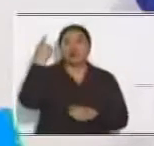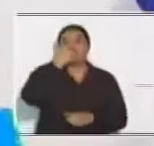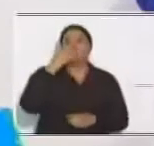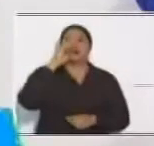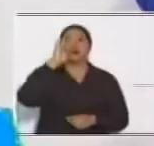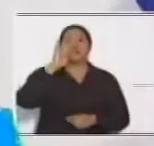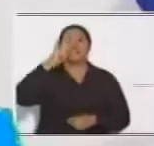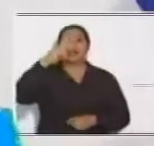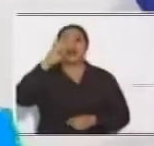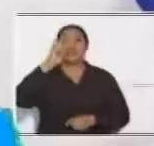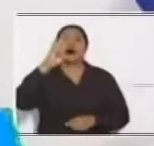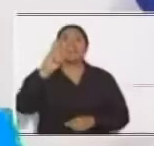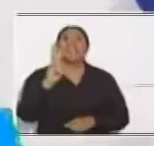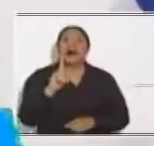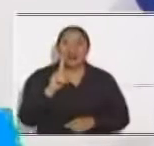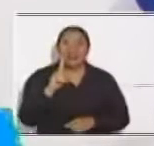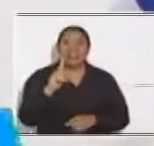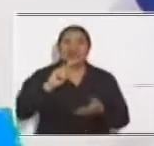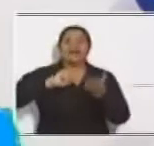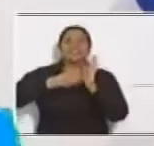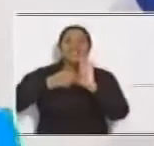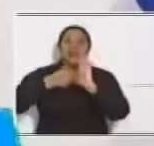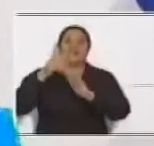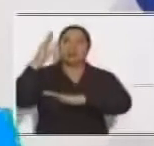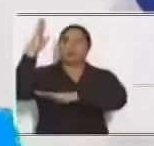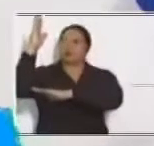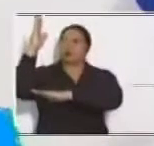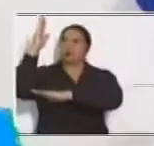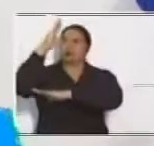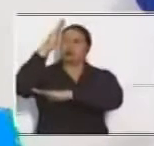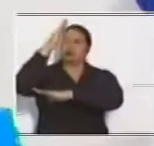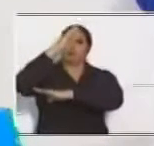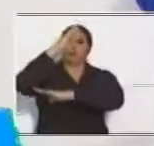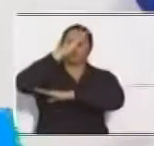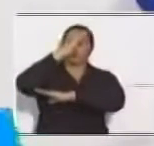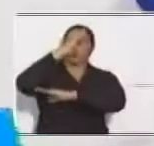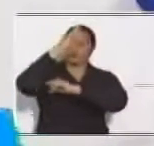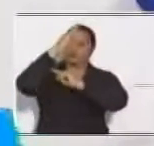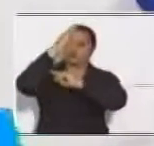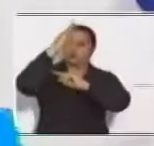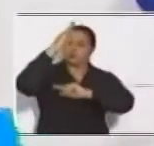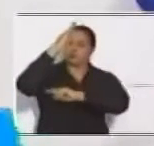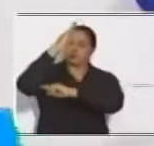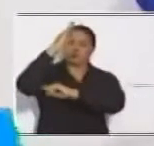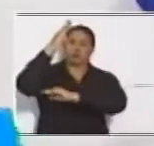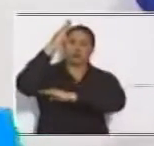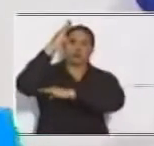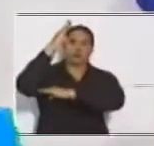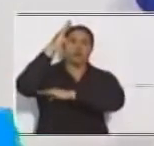Sequel era la inclinación o el ángulo que tenía esa pirámide.